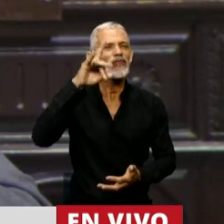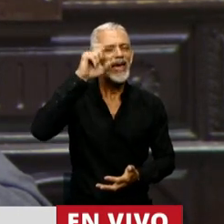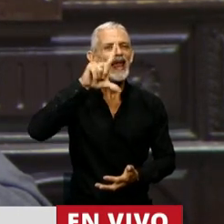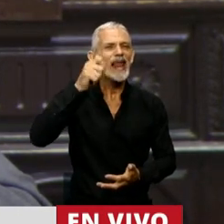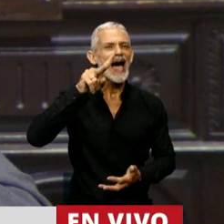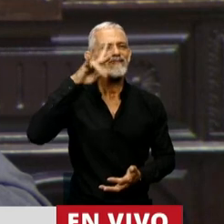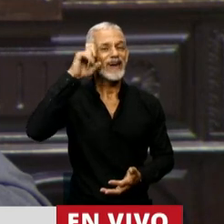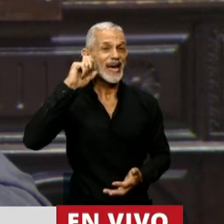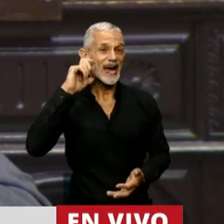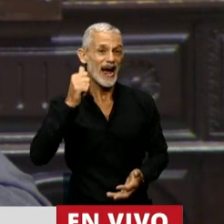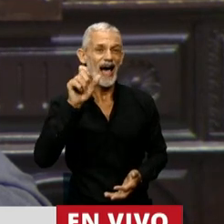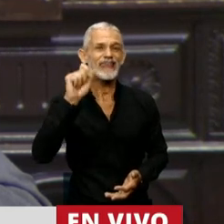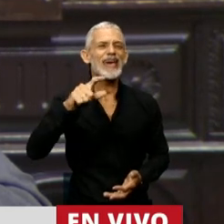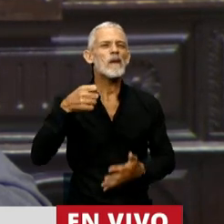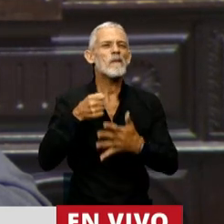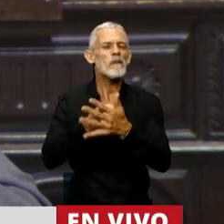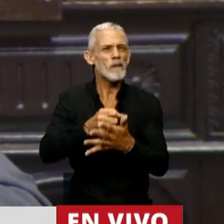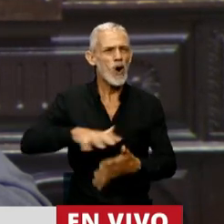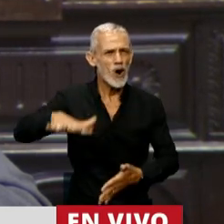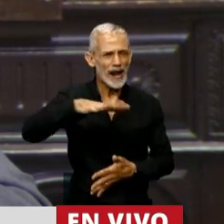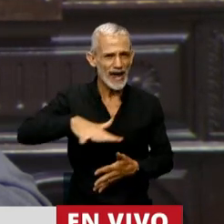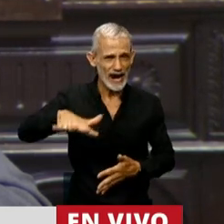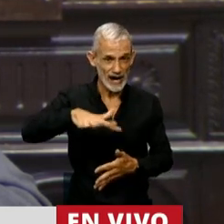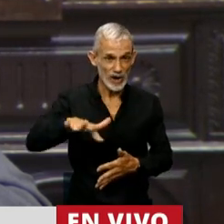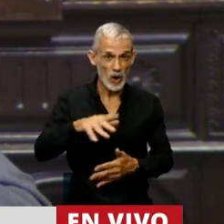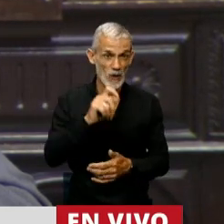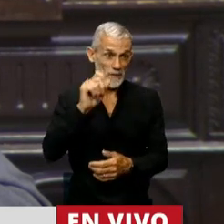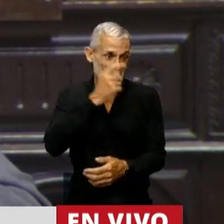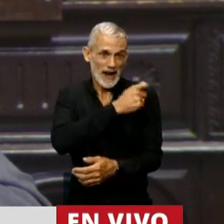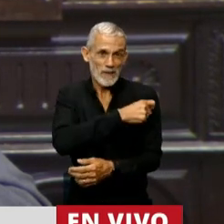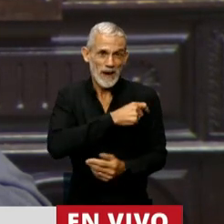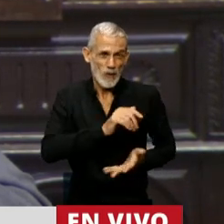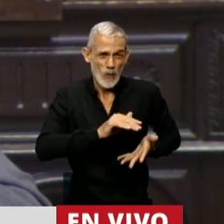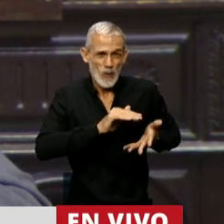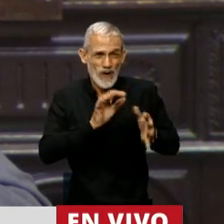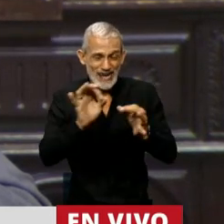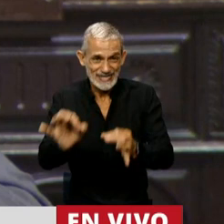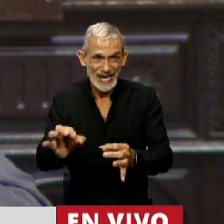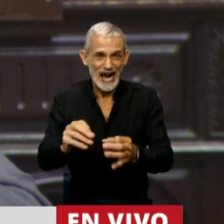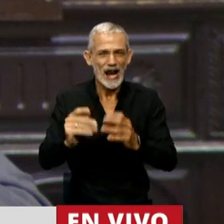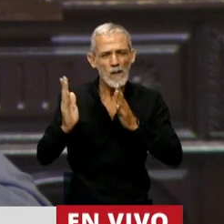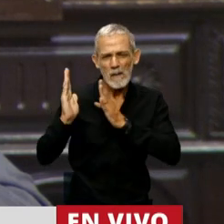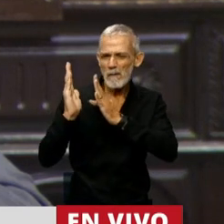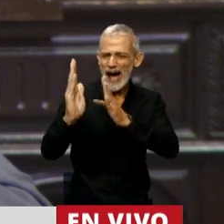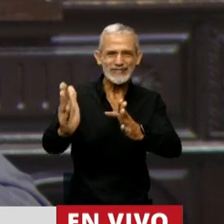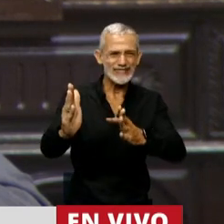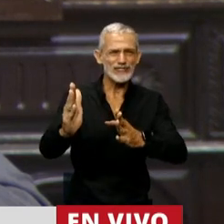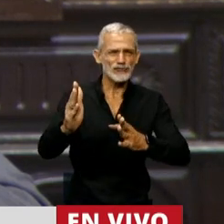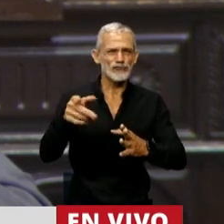de Moreno, cuando ingresaban las primeras vacunas, los pasillos